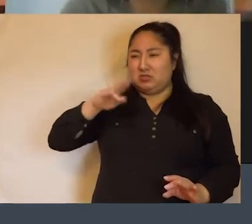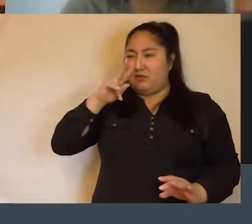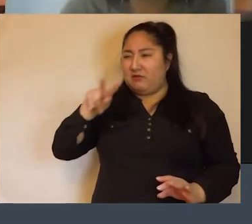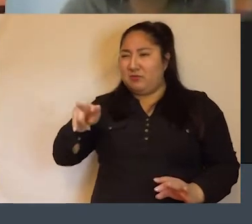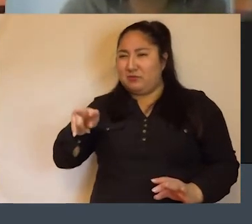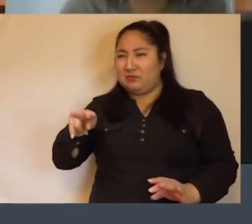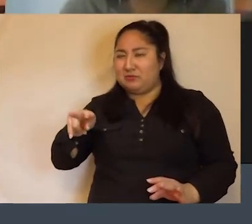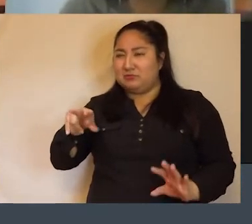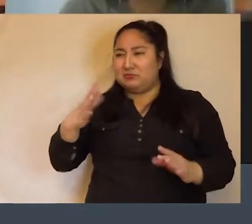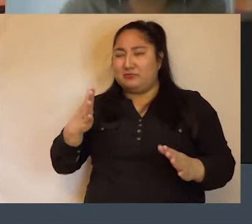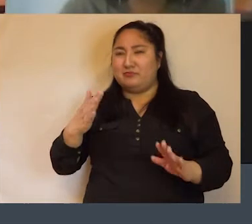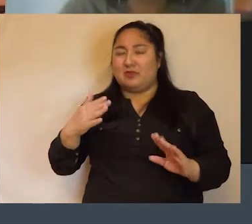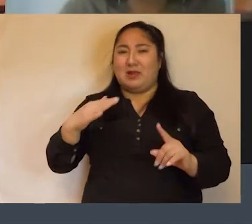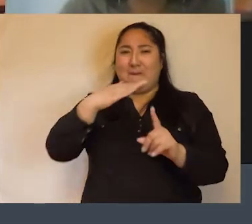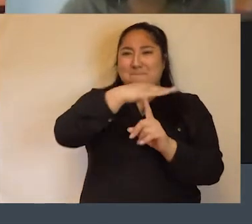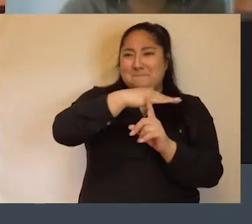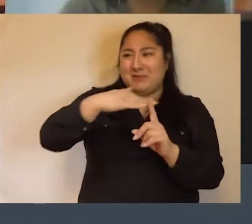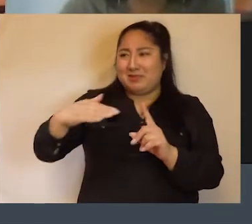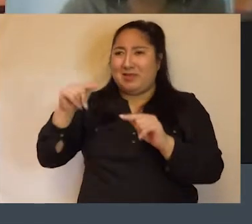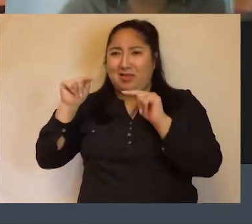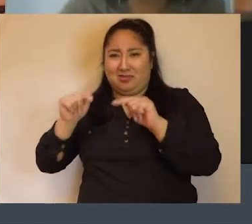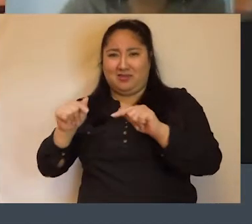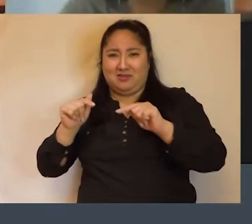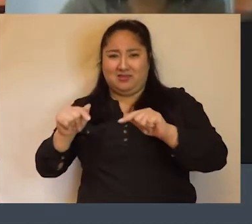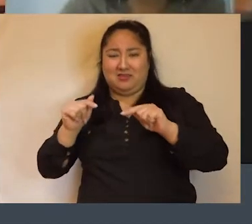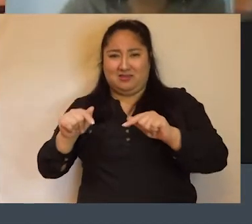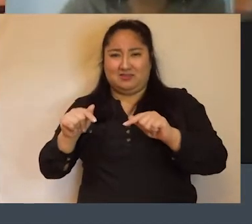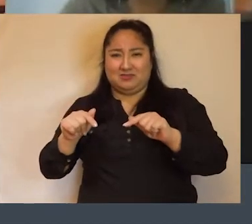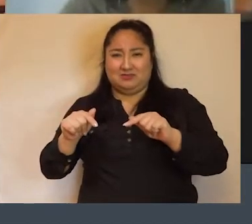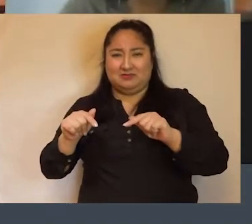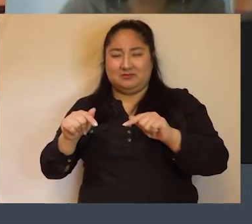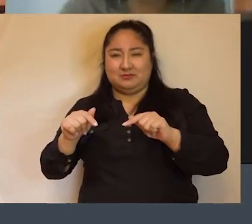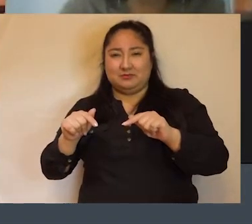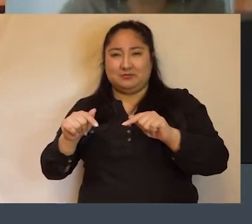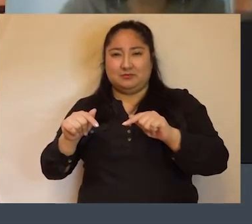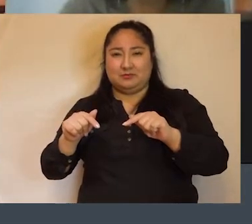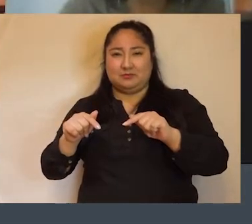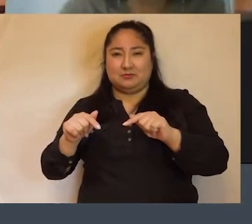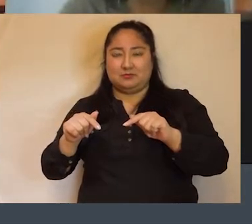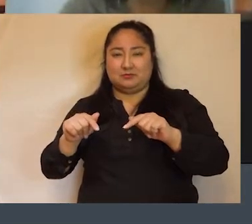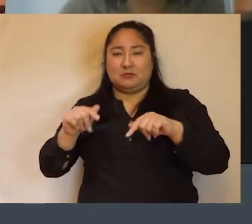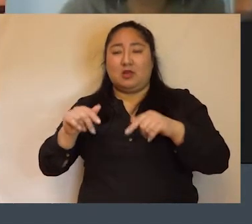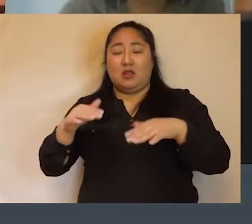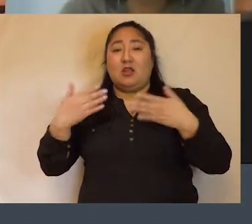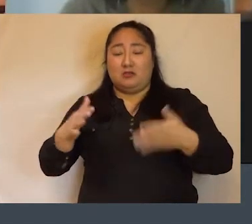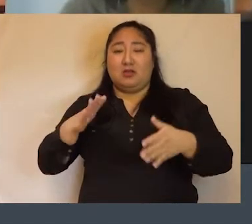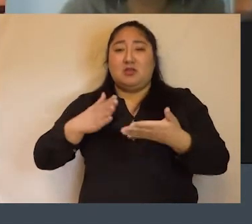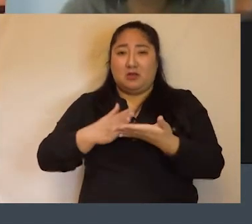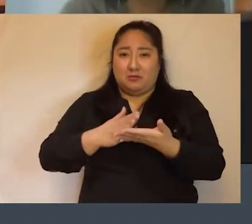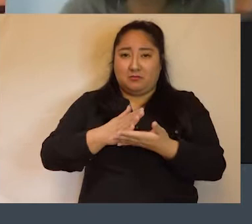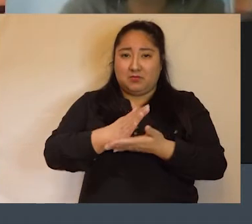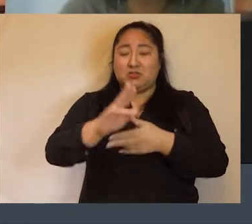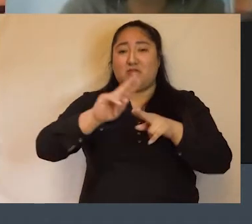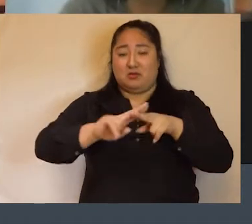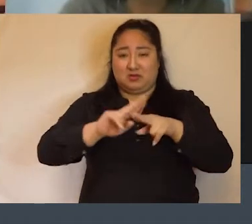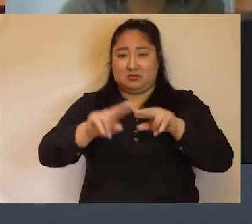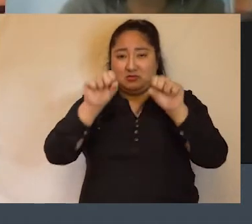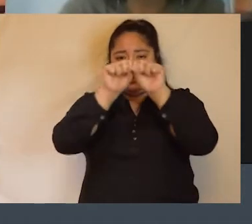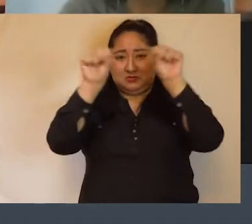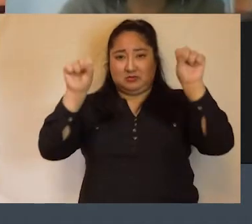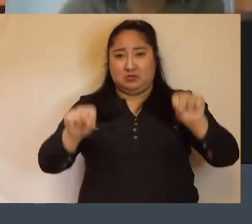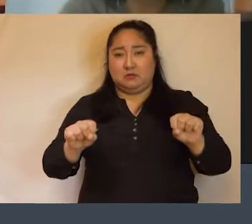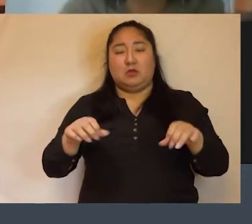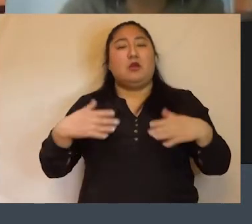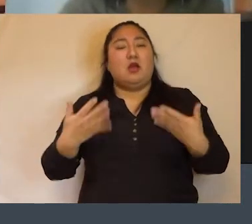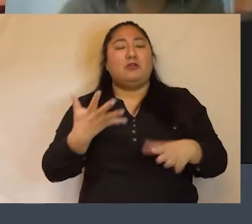cotizante, mantenemos, si es que la mitad de eso es lo que está obviamente activándose en el